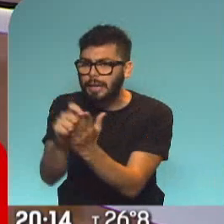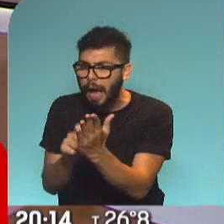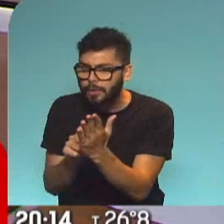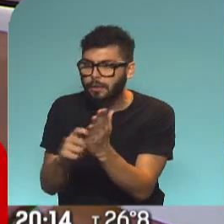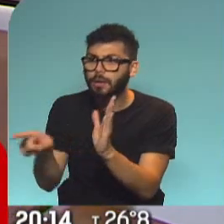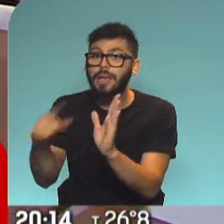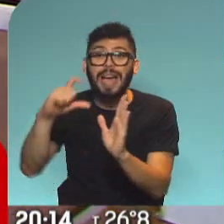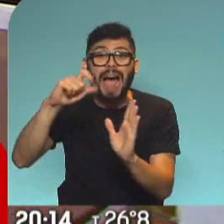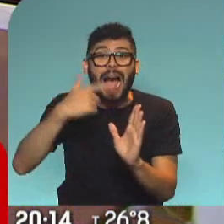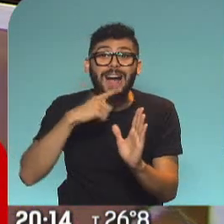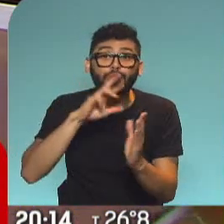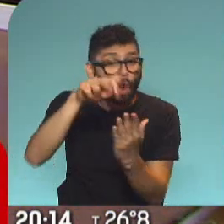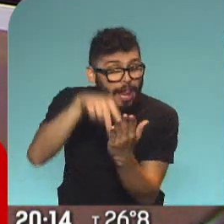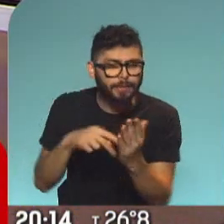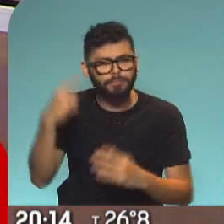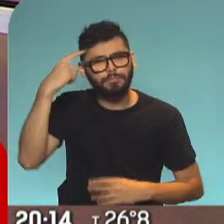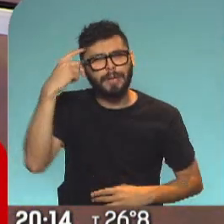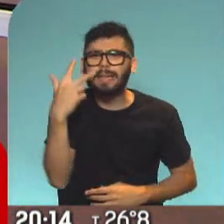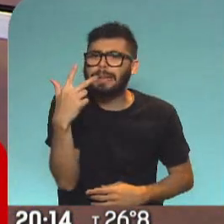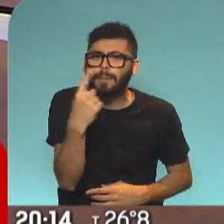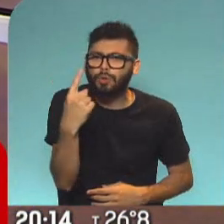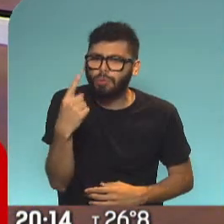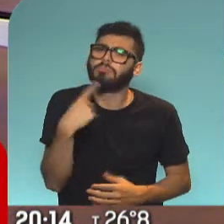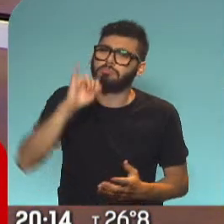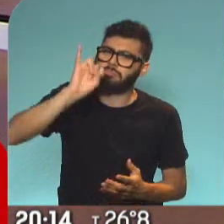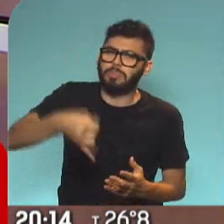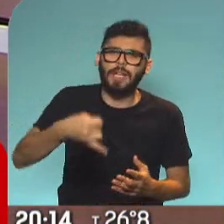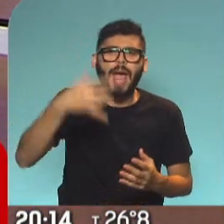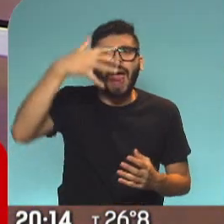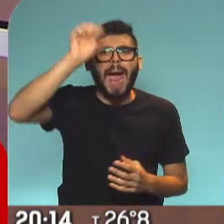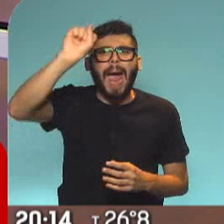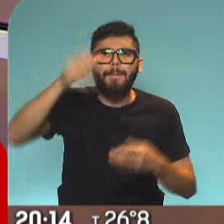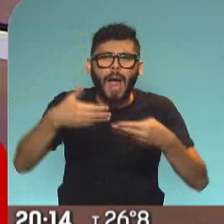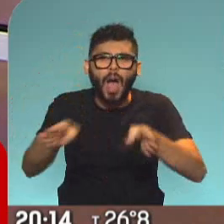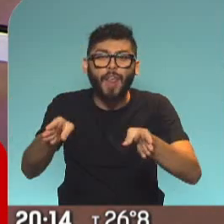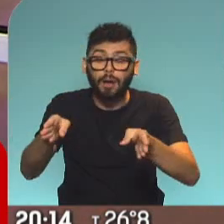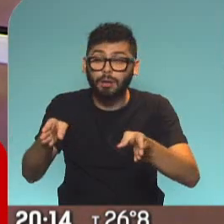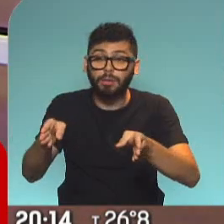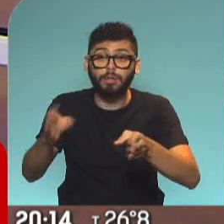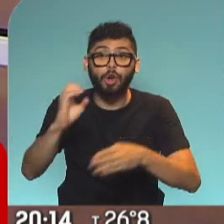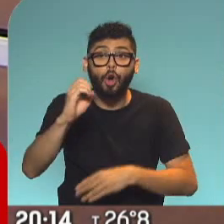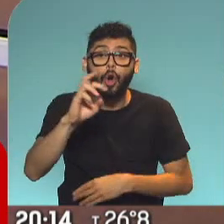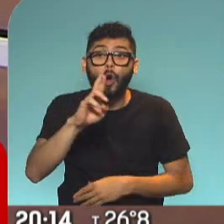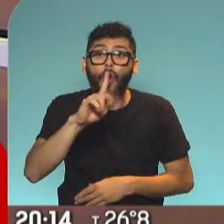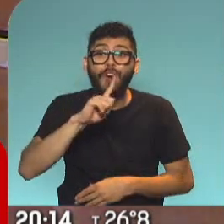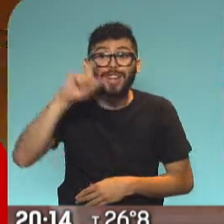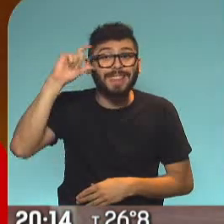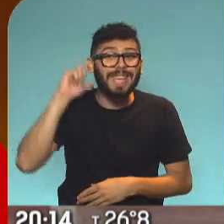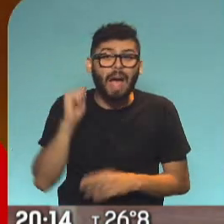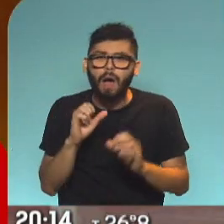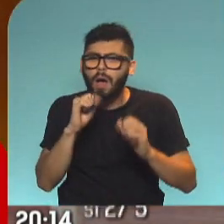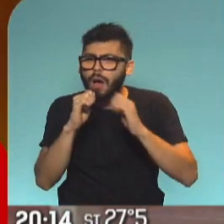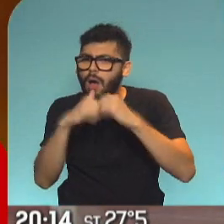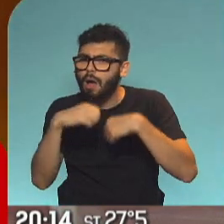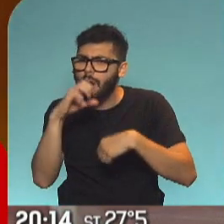aceptaba hacer el acuerdo de reabrir las embajadas entre Estados Unidos. Y Ortega va clandestinamente